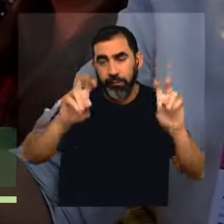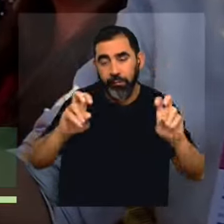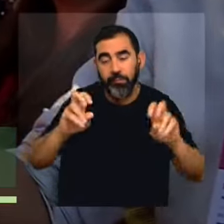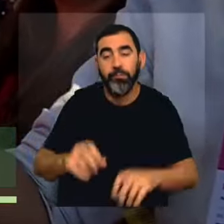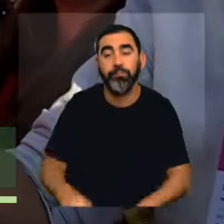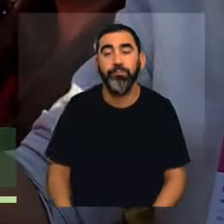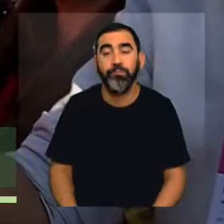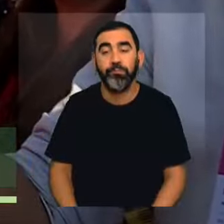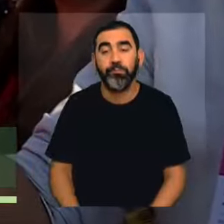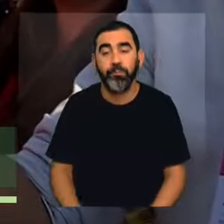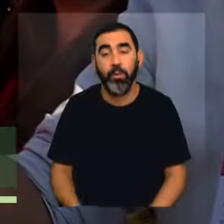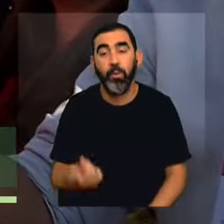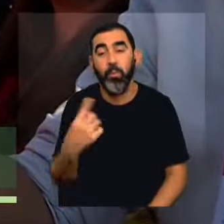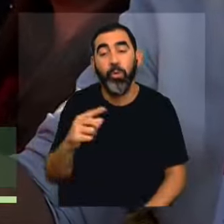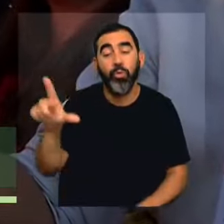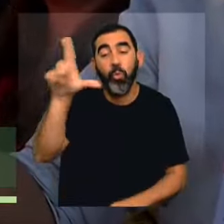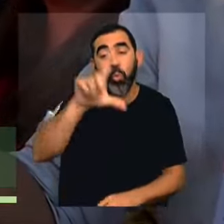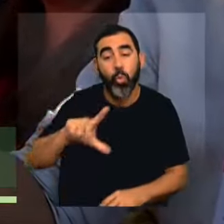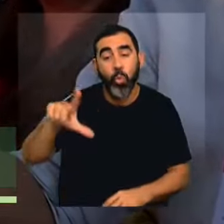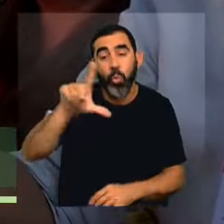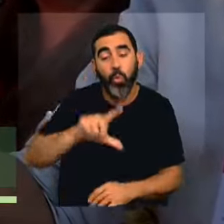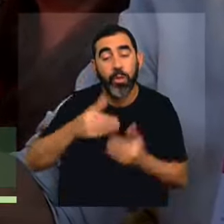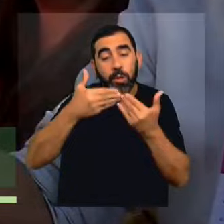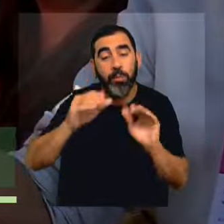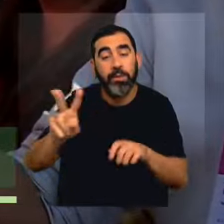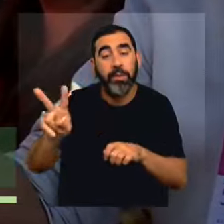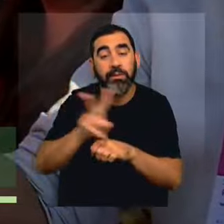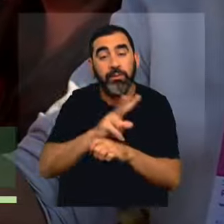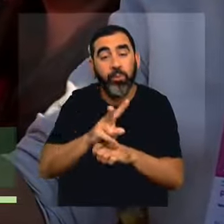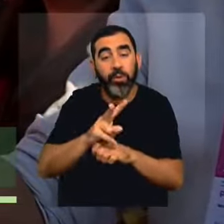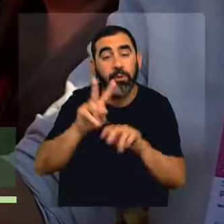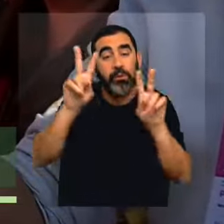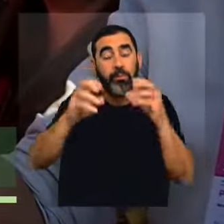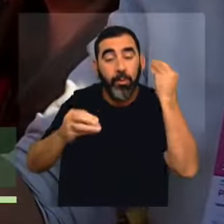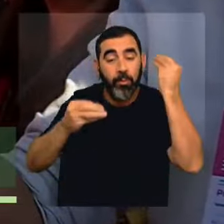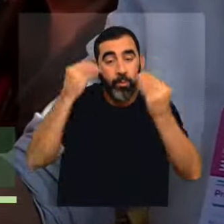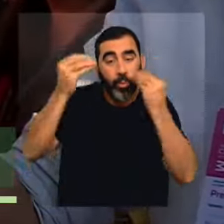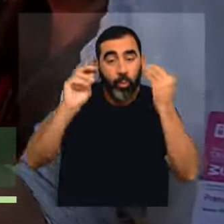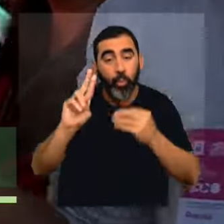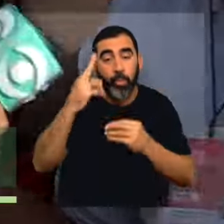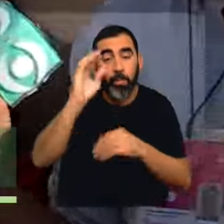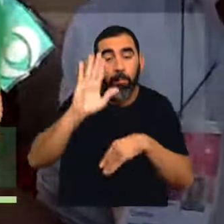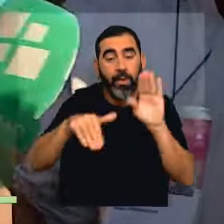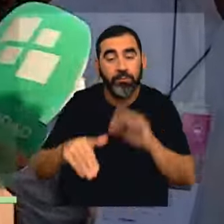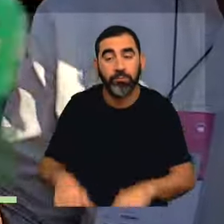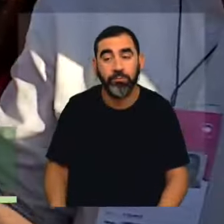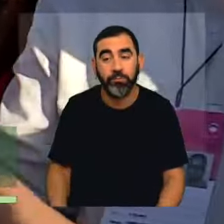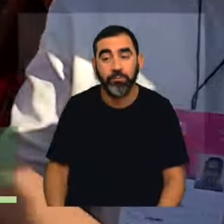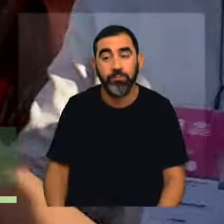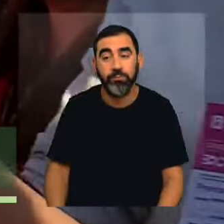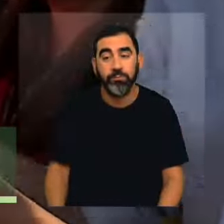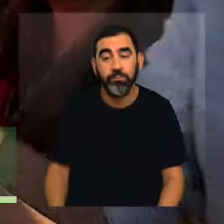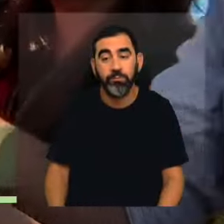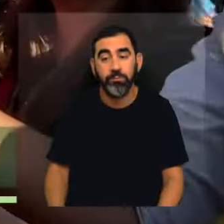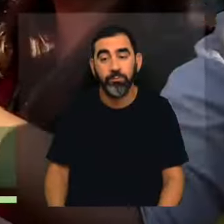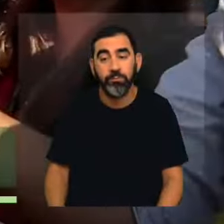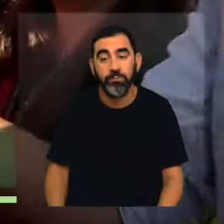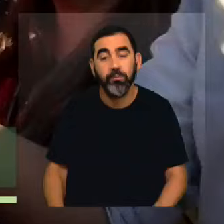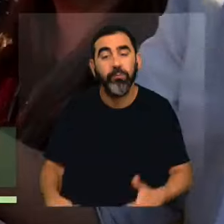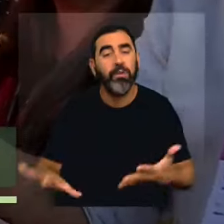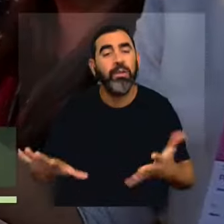estamos presentando y por eso el lunes comenzamos por la seguridad que es el tema que más preocupa a los uruguayos qué le preocupa eso bueno lo que nos